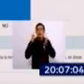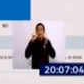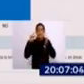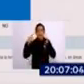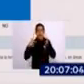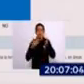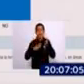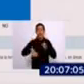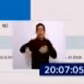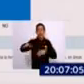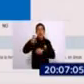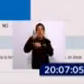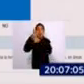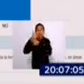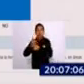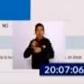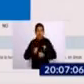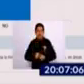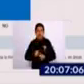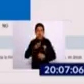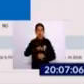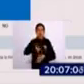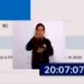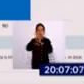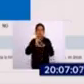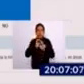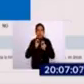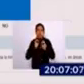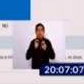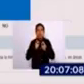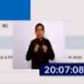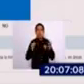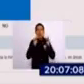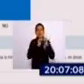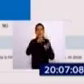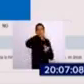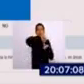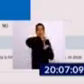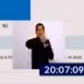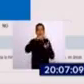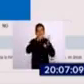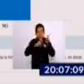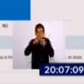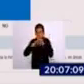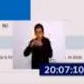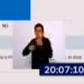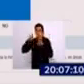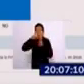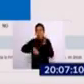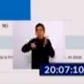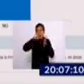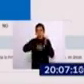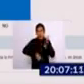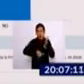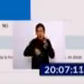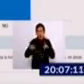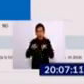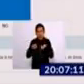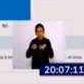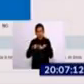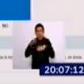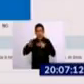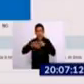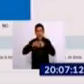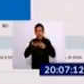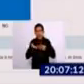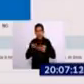etapas, en áreas protegidas, zonas intangibles y centros urbanos, de conformidad con el anexo?